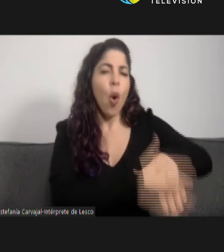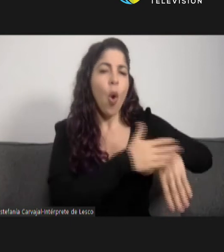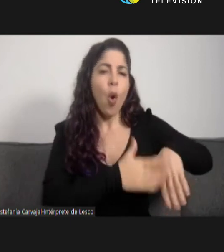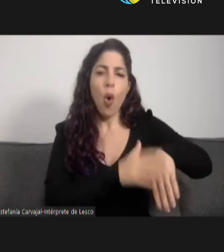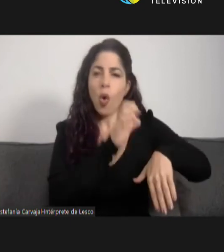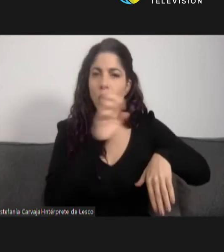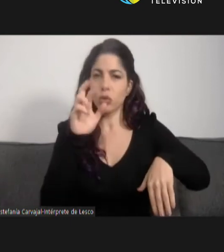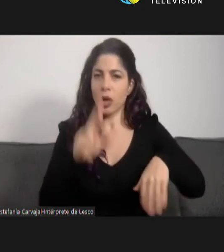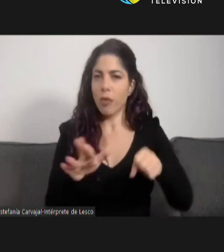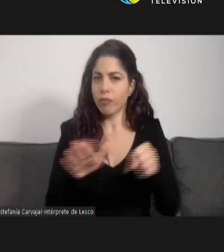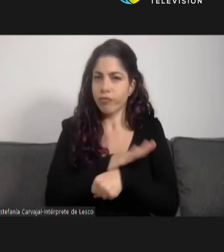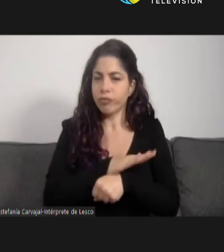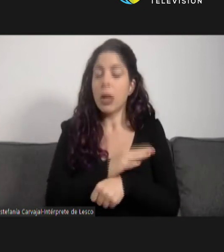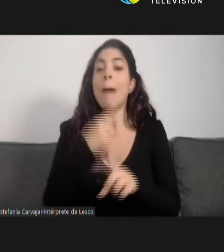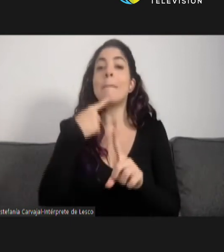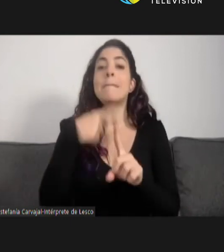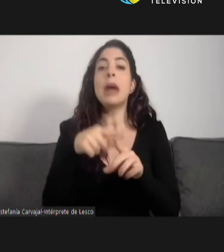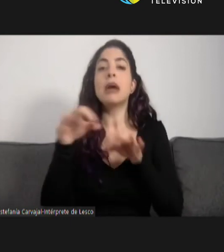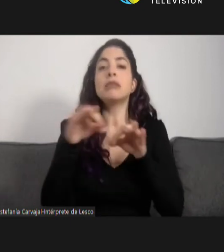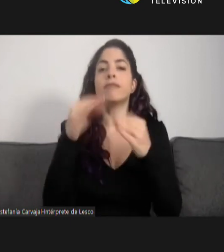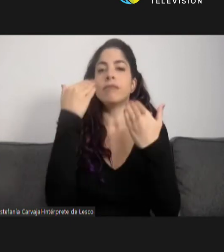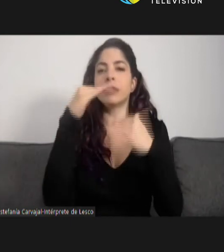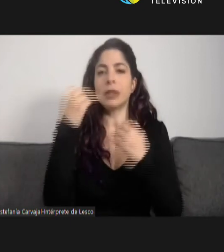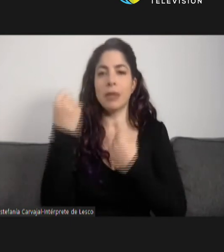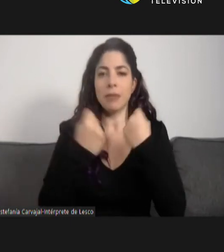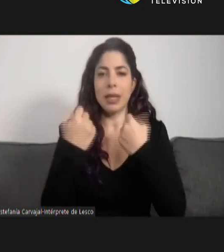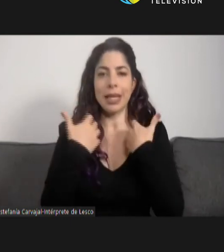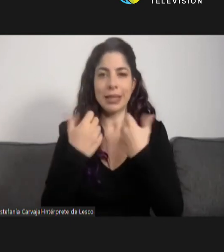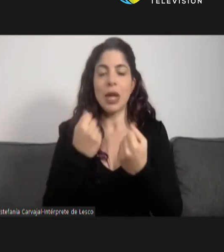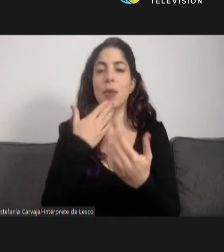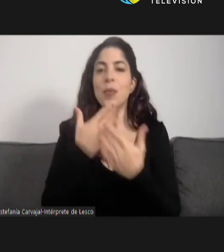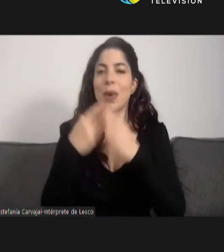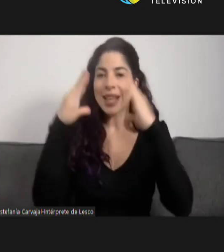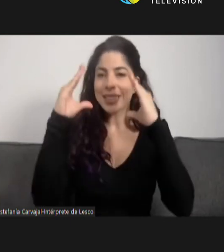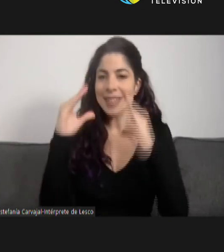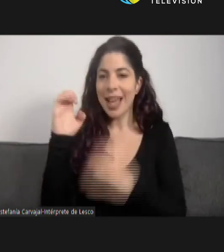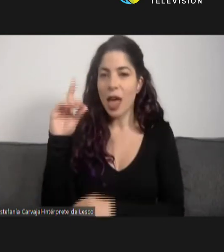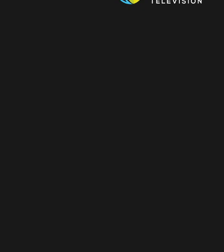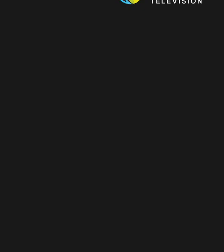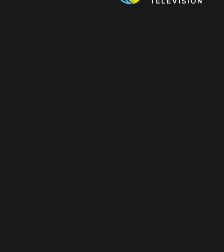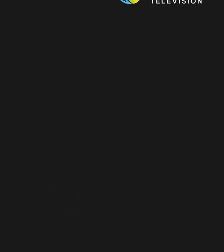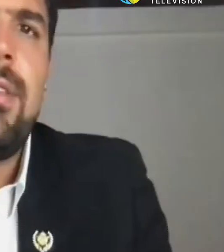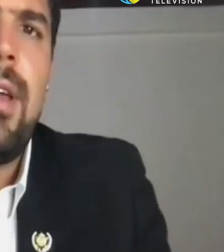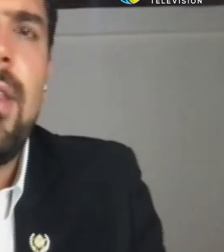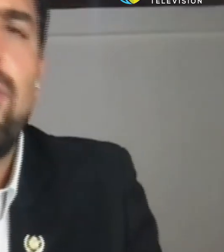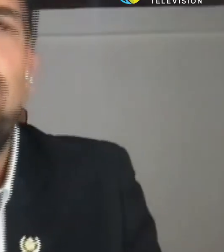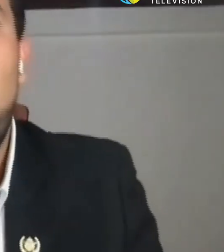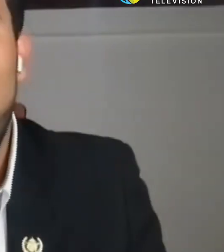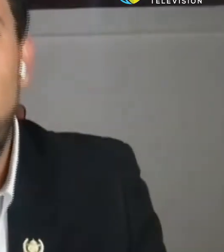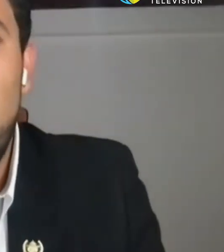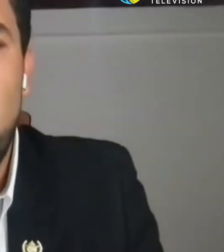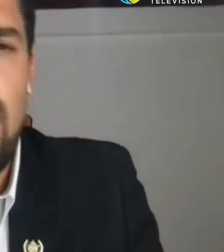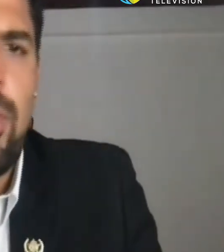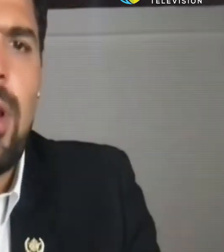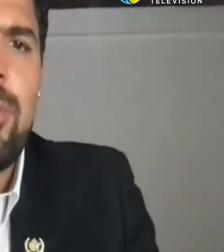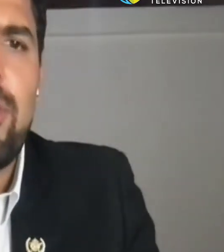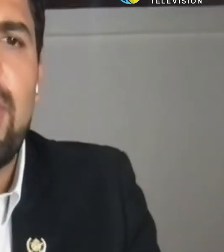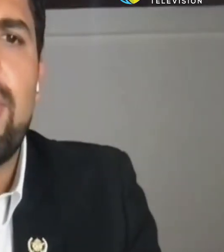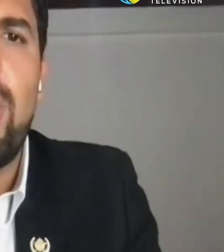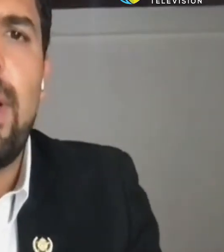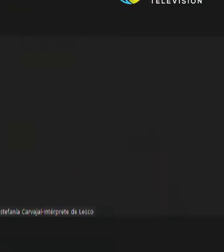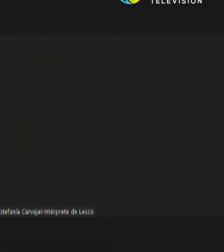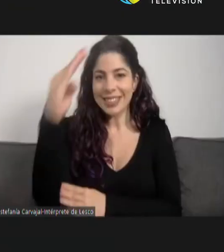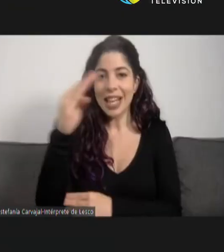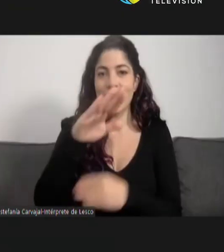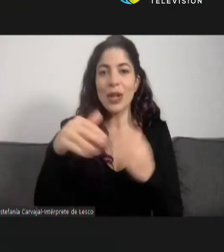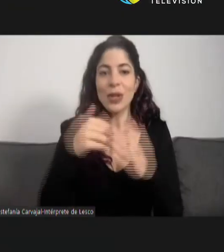detallará también sobre la restricción vehicular sanitaria. Muy buenas tardes, don Eduardo. Muy buenas tardes, un saludo a todas